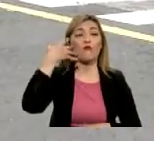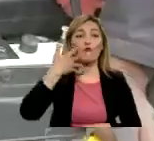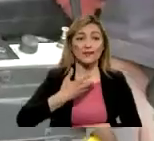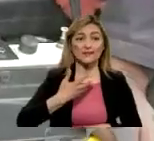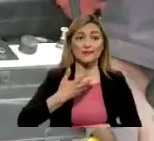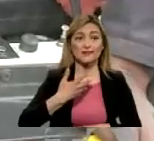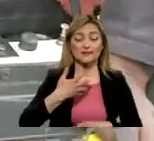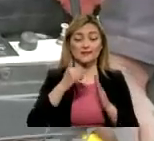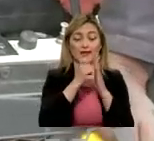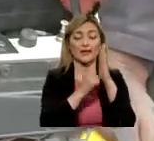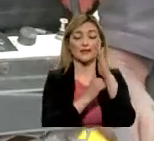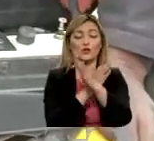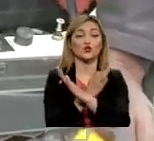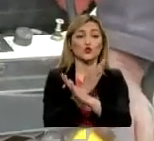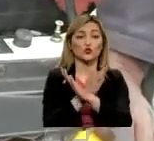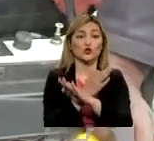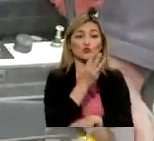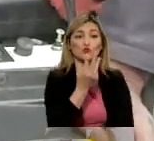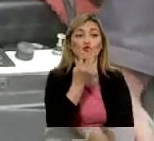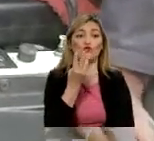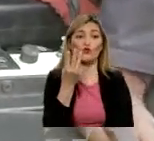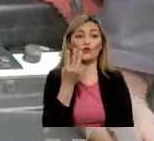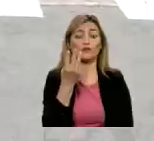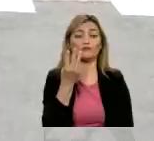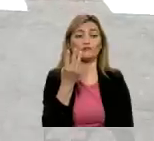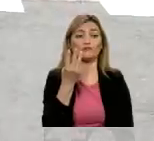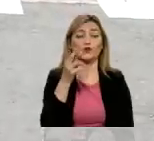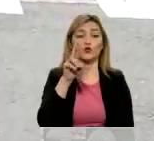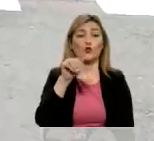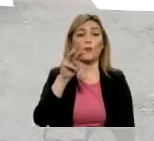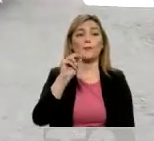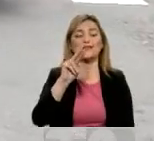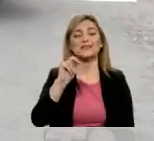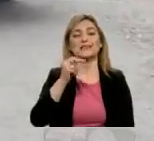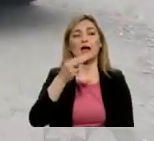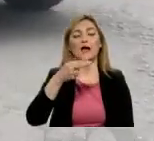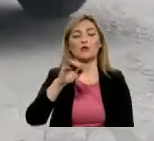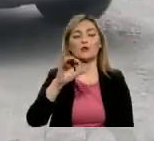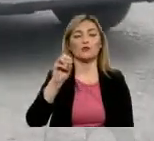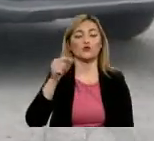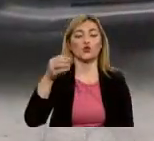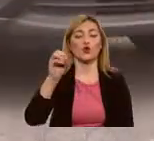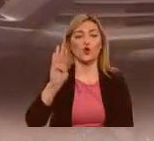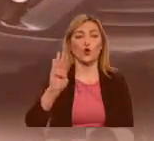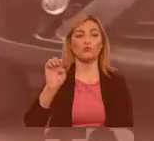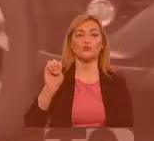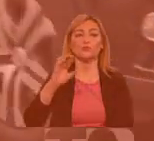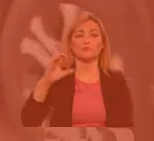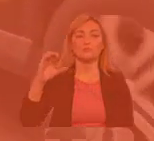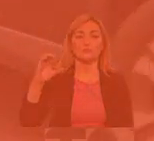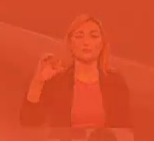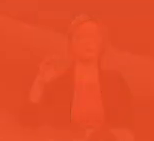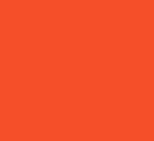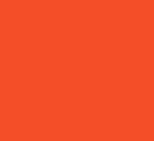y se agenda el turno a través de la página www de rumiñahui punto gob.ec helen quiñones